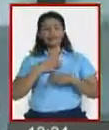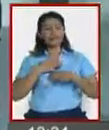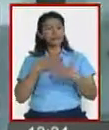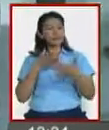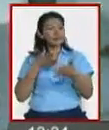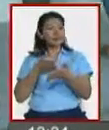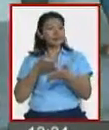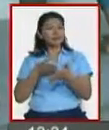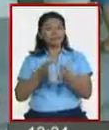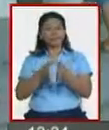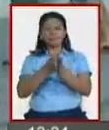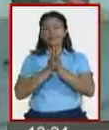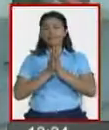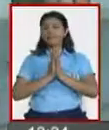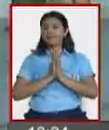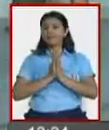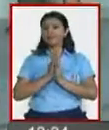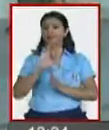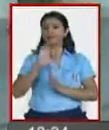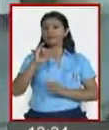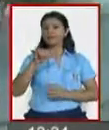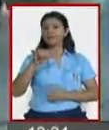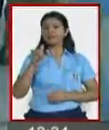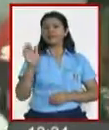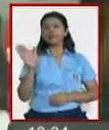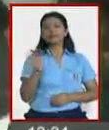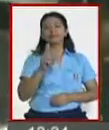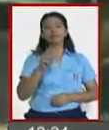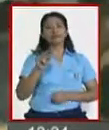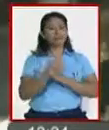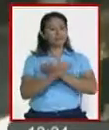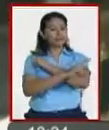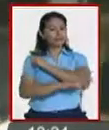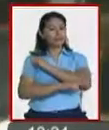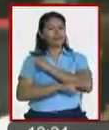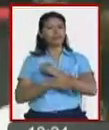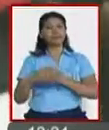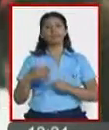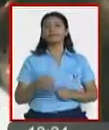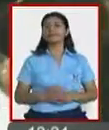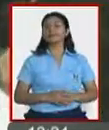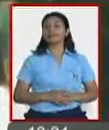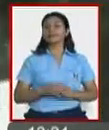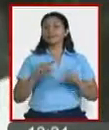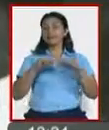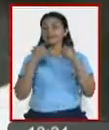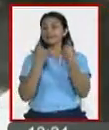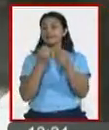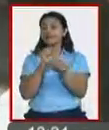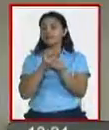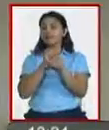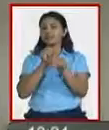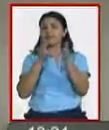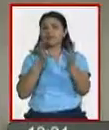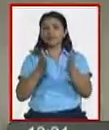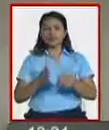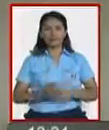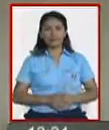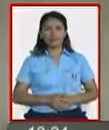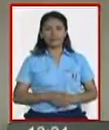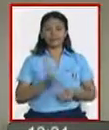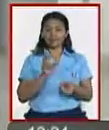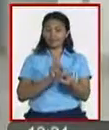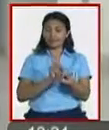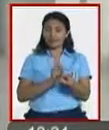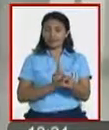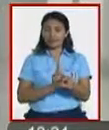contra eso, sino en demanda de lo que es la Caja Nacional, que vuelvo a recalcar, es un patrimonio de la clase trabajadora de todo Bolivia. Yo quiero decirle a los señores